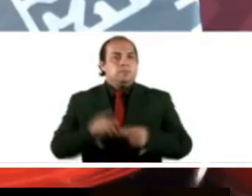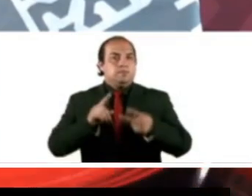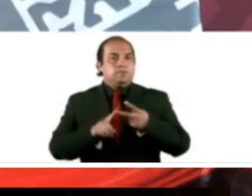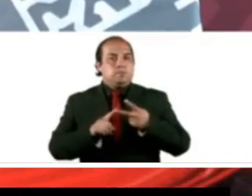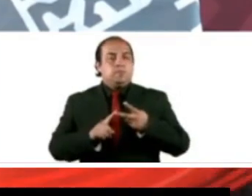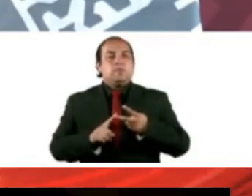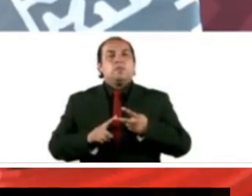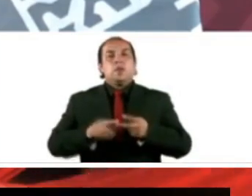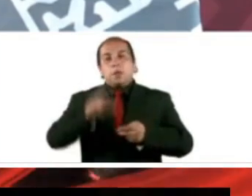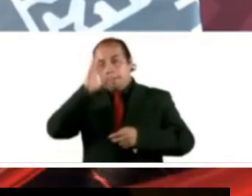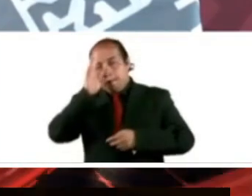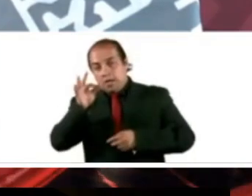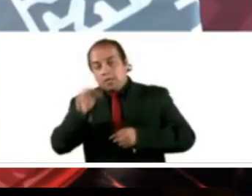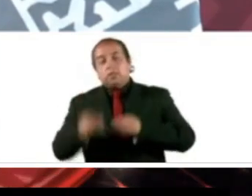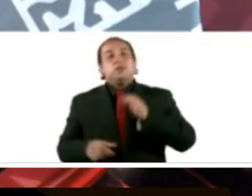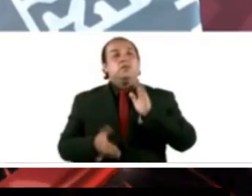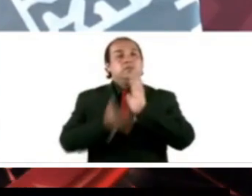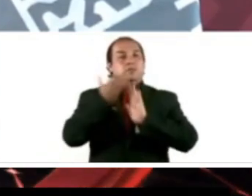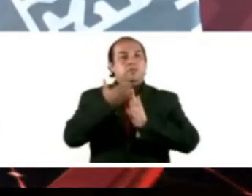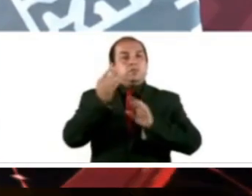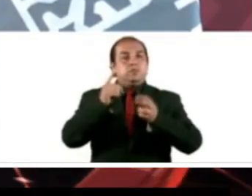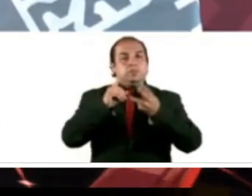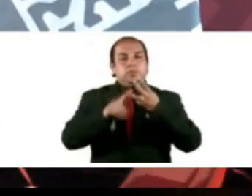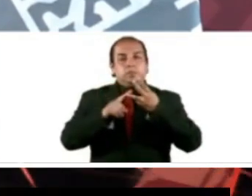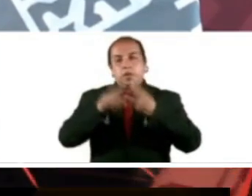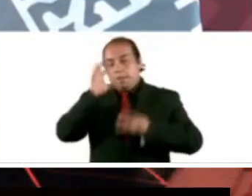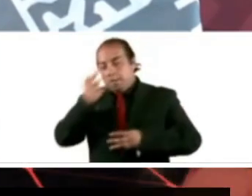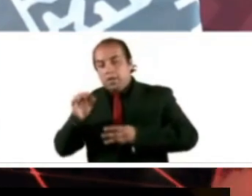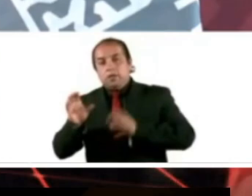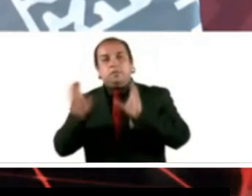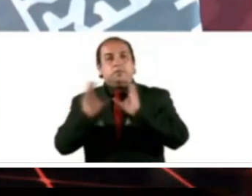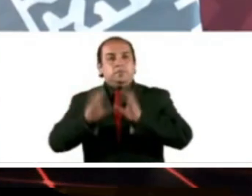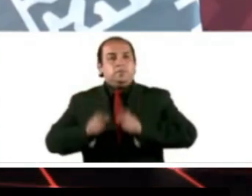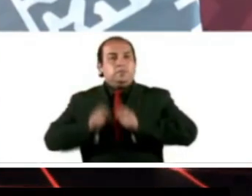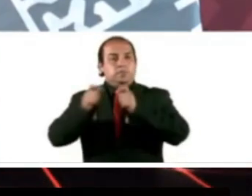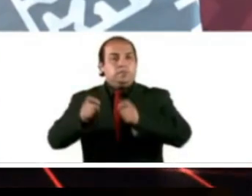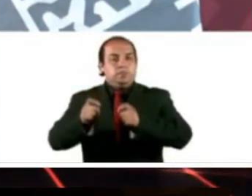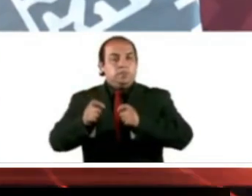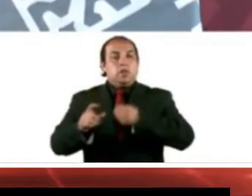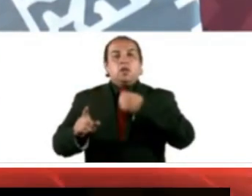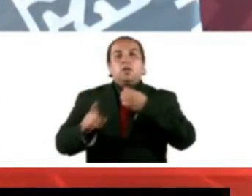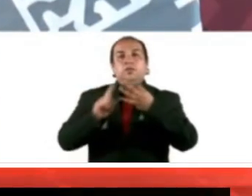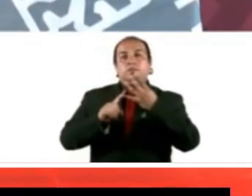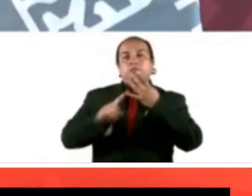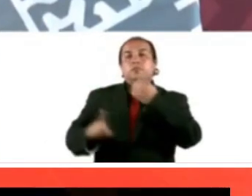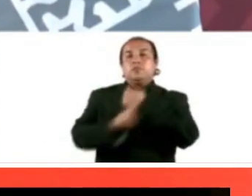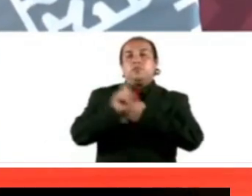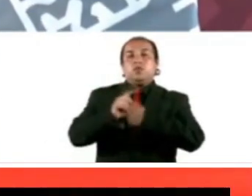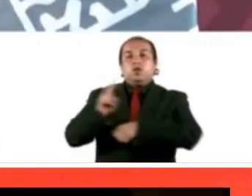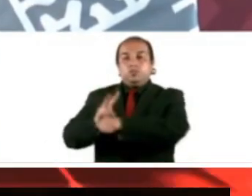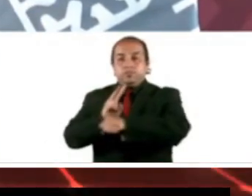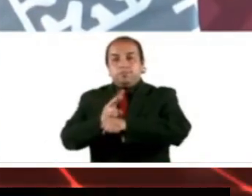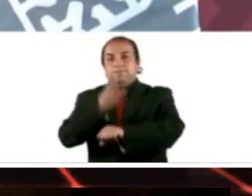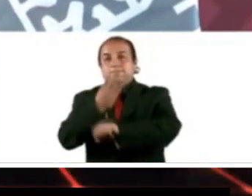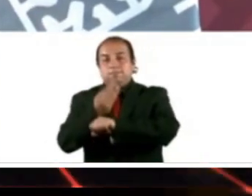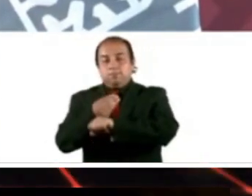construcción, las fallas en la certificación y problemas de inspección en el mantenimiento. Ninguna inspección